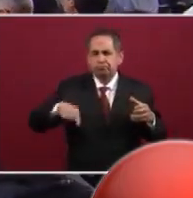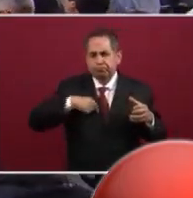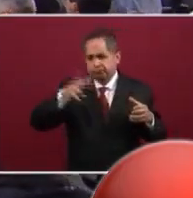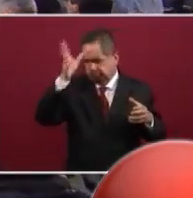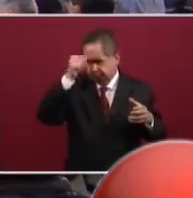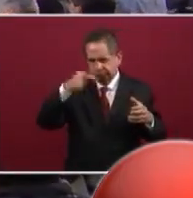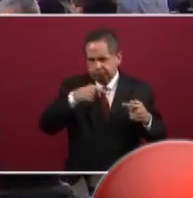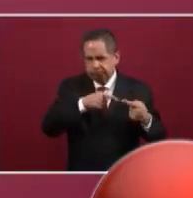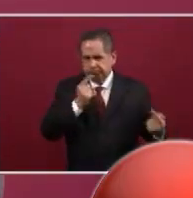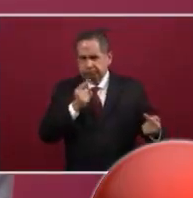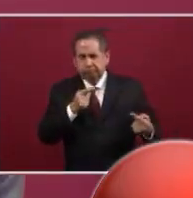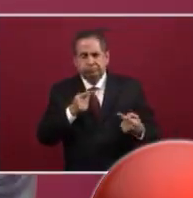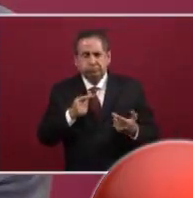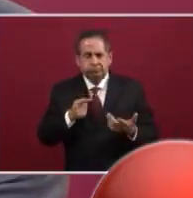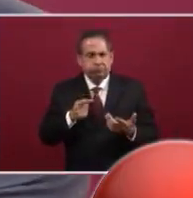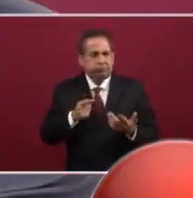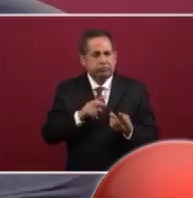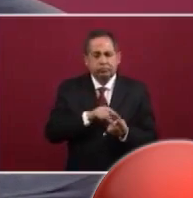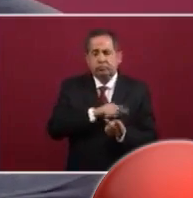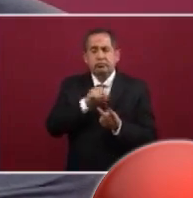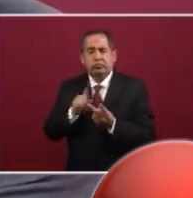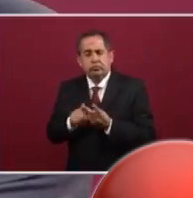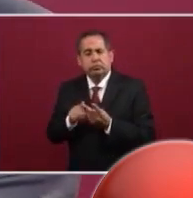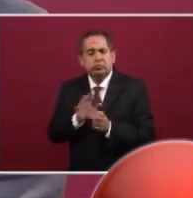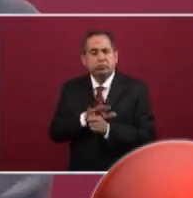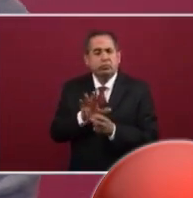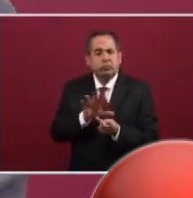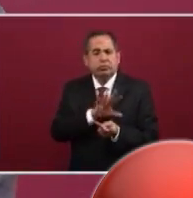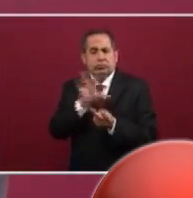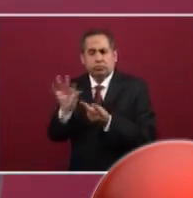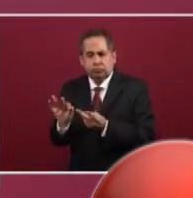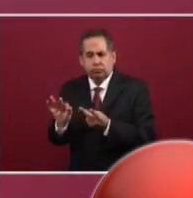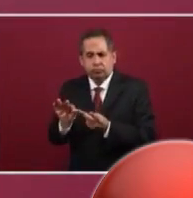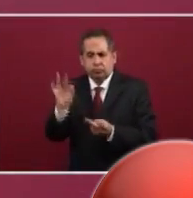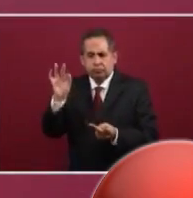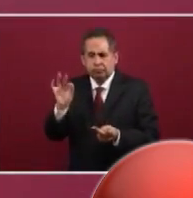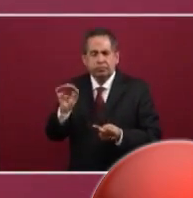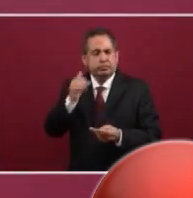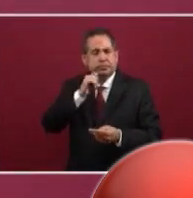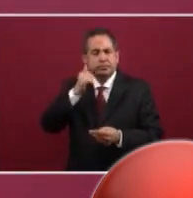siempre es ¿y cuál es la alternativa? La pregunta.